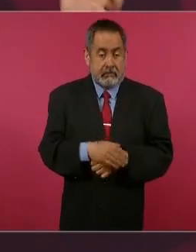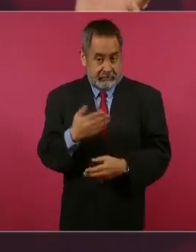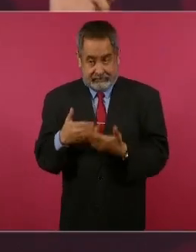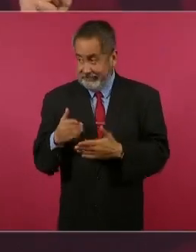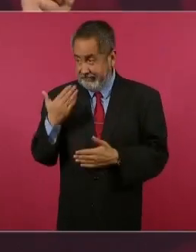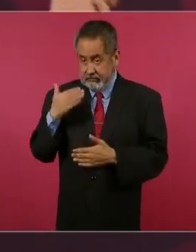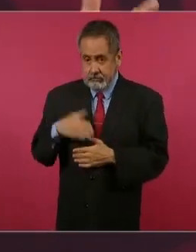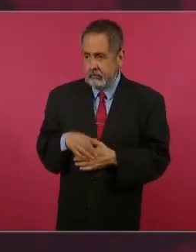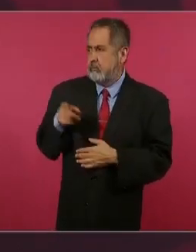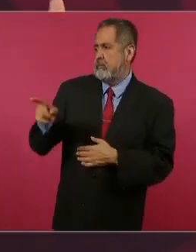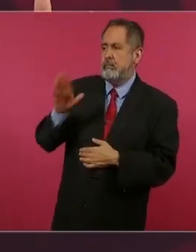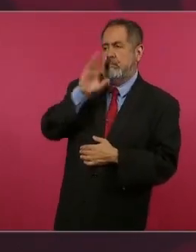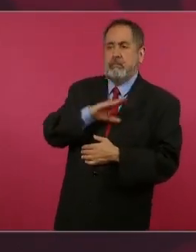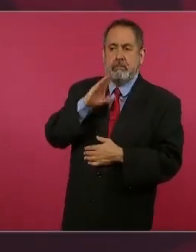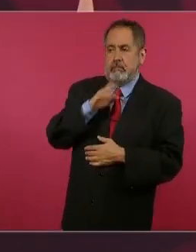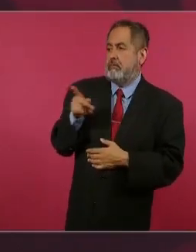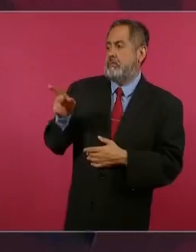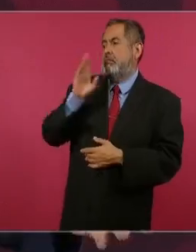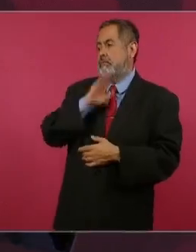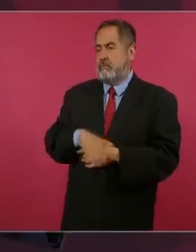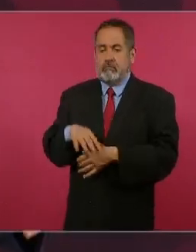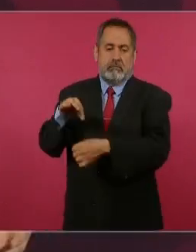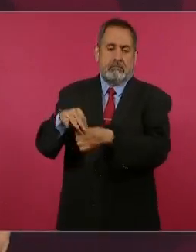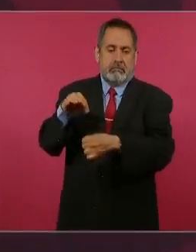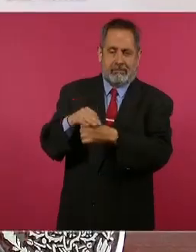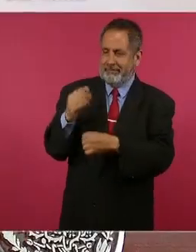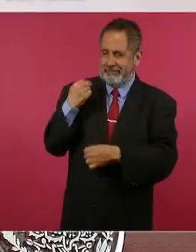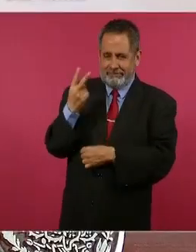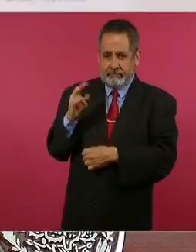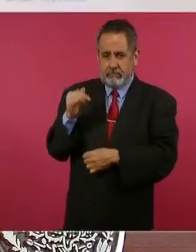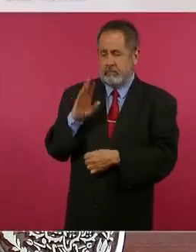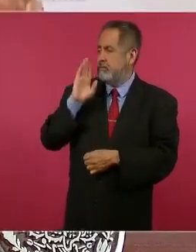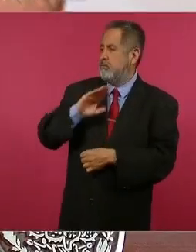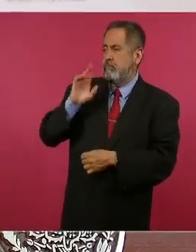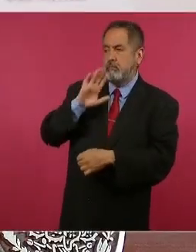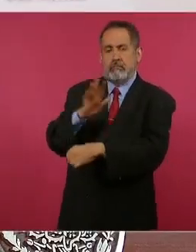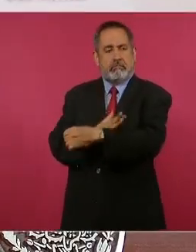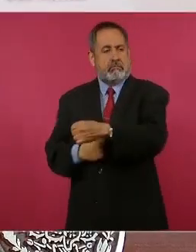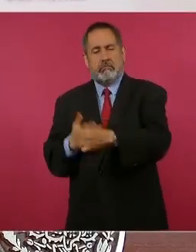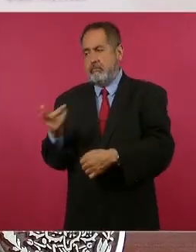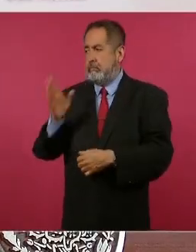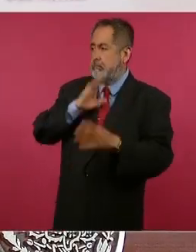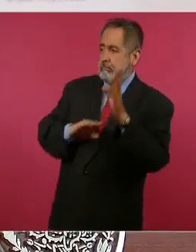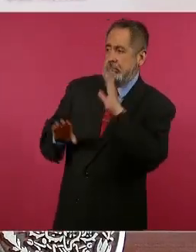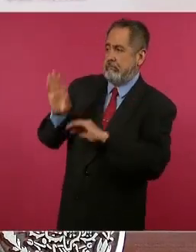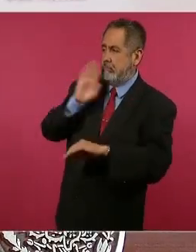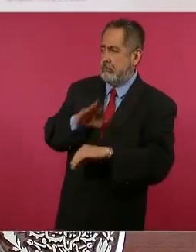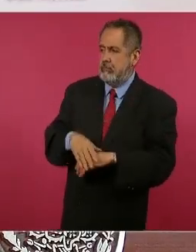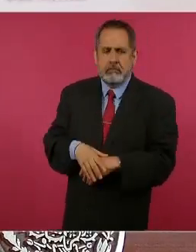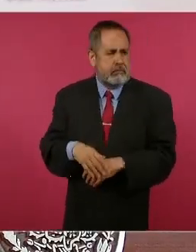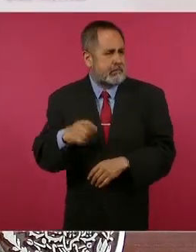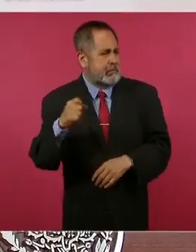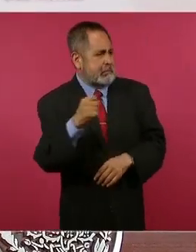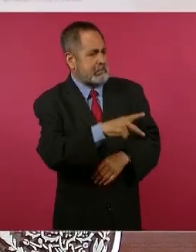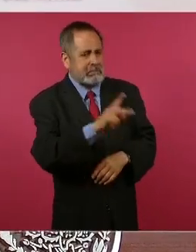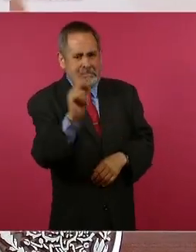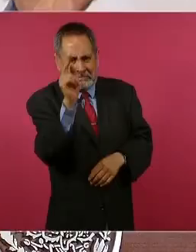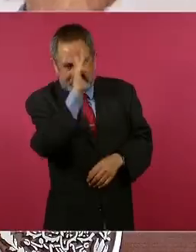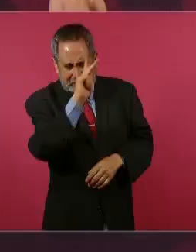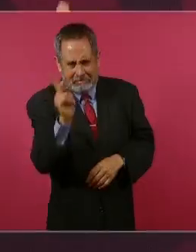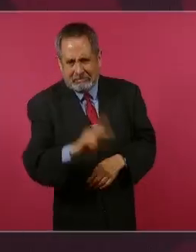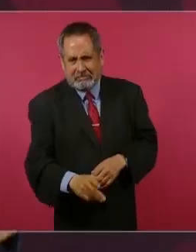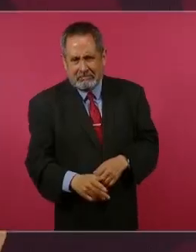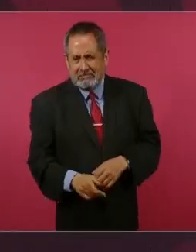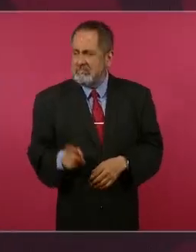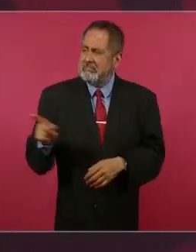tardando en dar el resultado que estaba muy mal el INE que